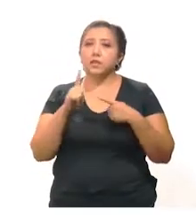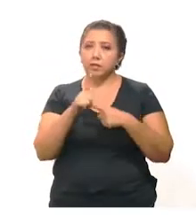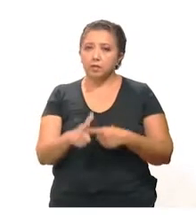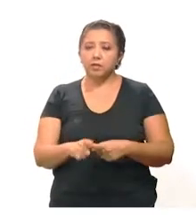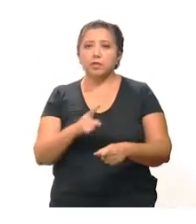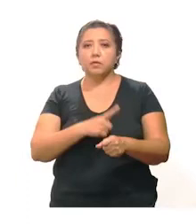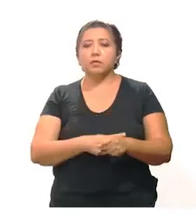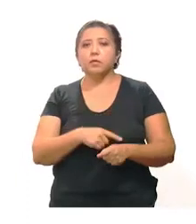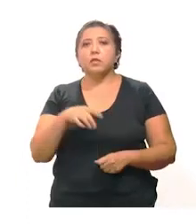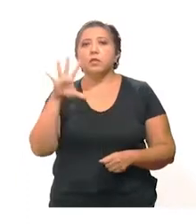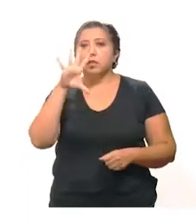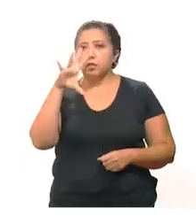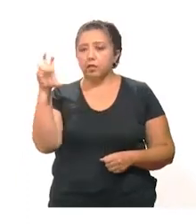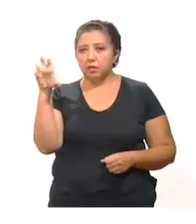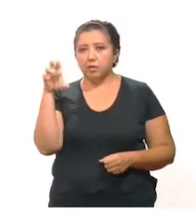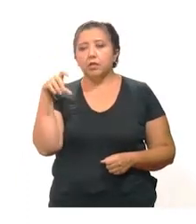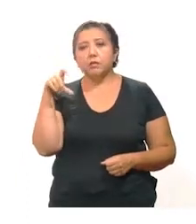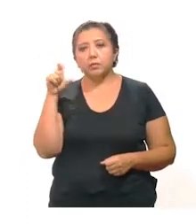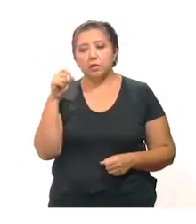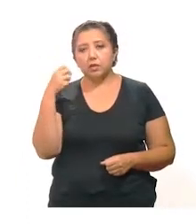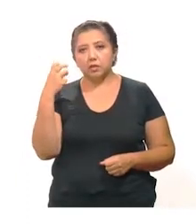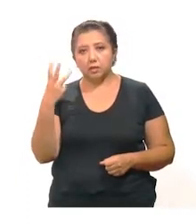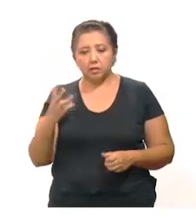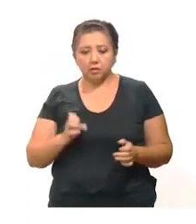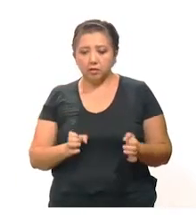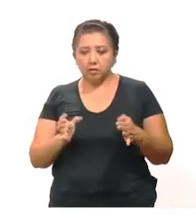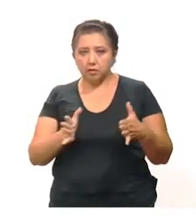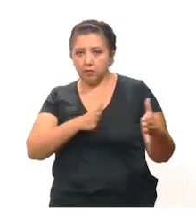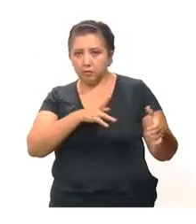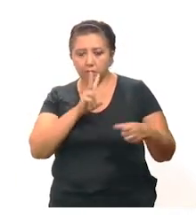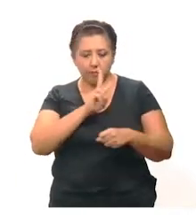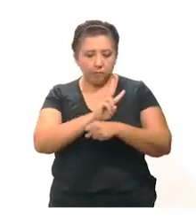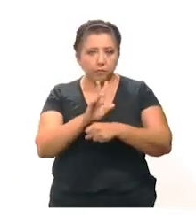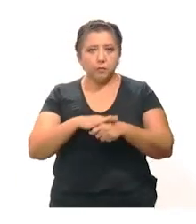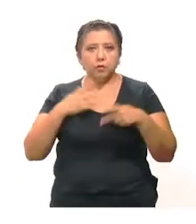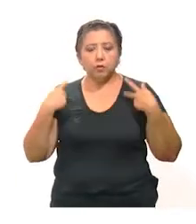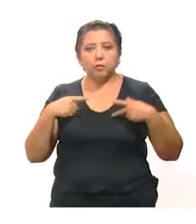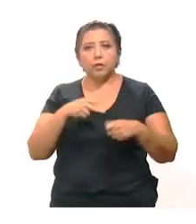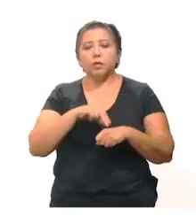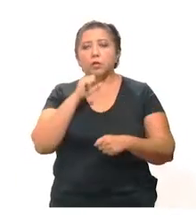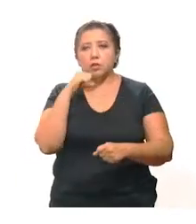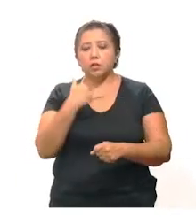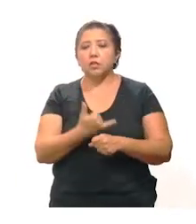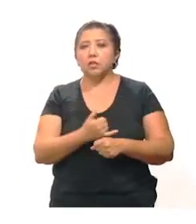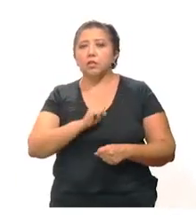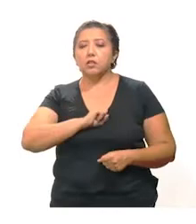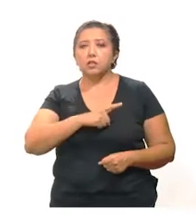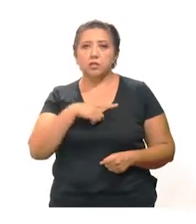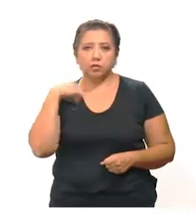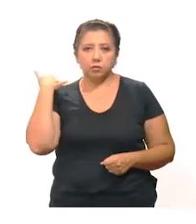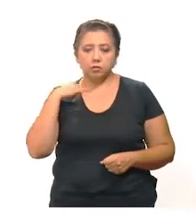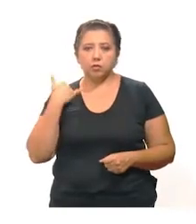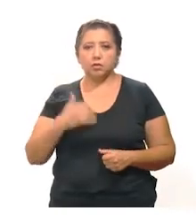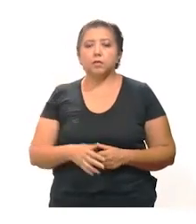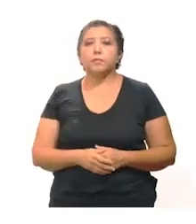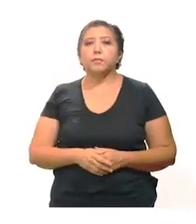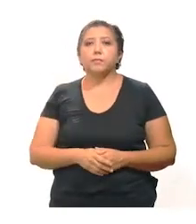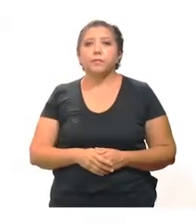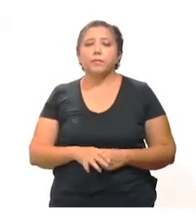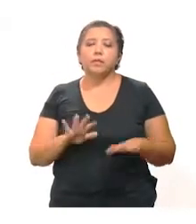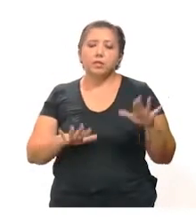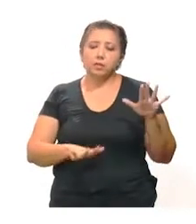casos activos, 523 están estables, aisladas, monitoreadas constantemente por personal médico de los servicios de salud de